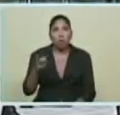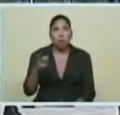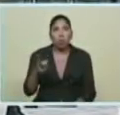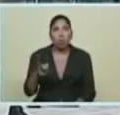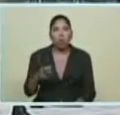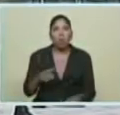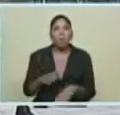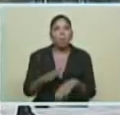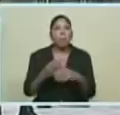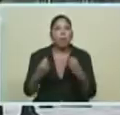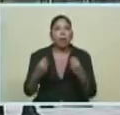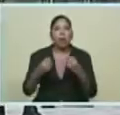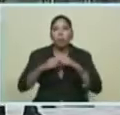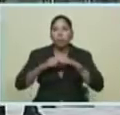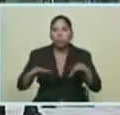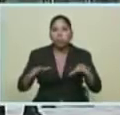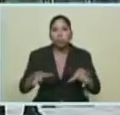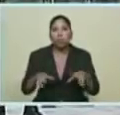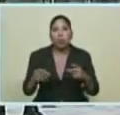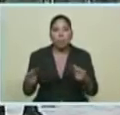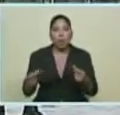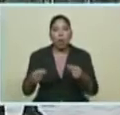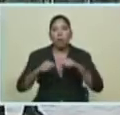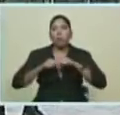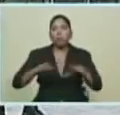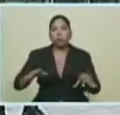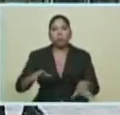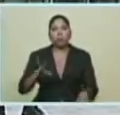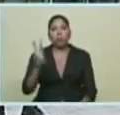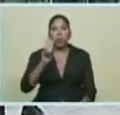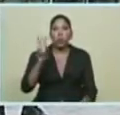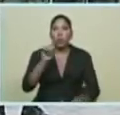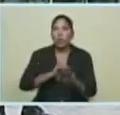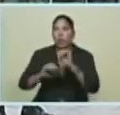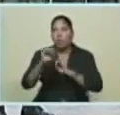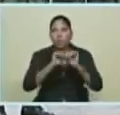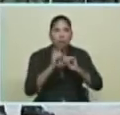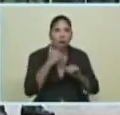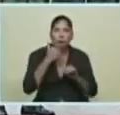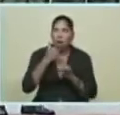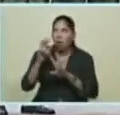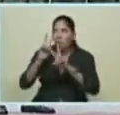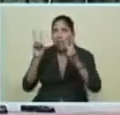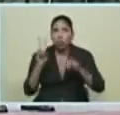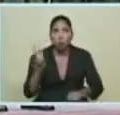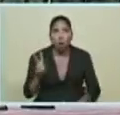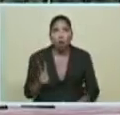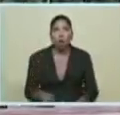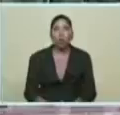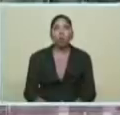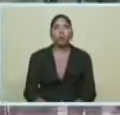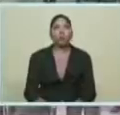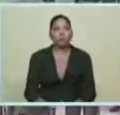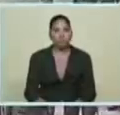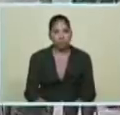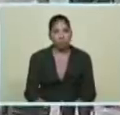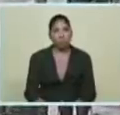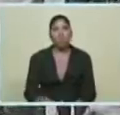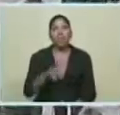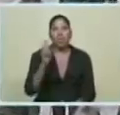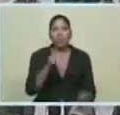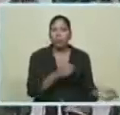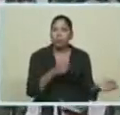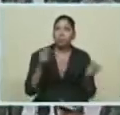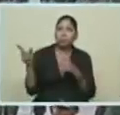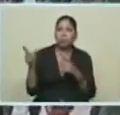de despliegue, la capacidad de defensa territorial, el despliegue del sistema de armas.